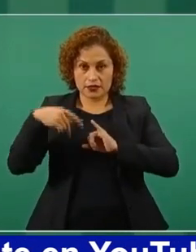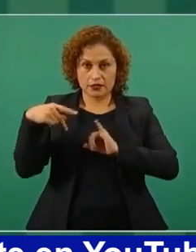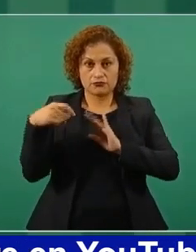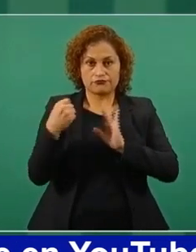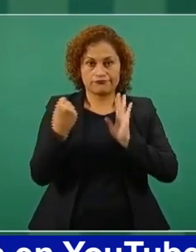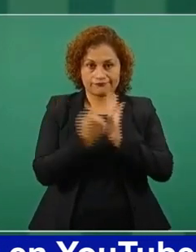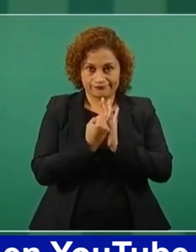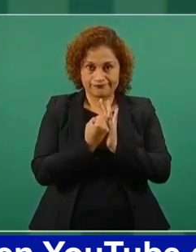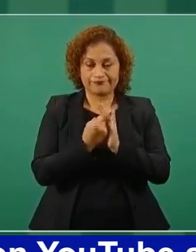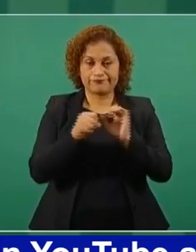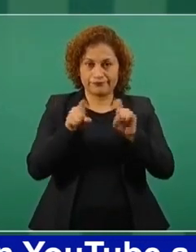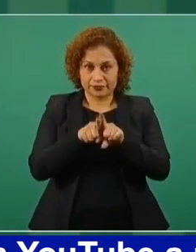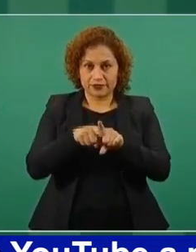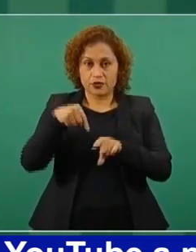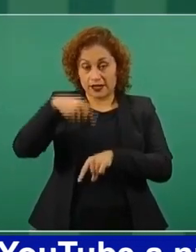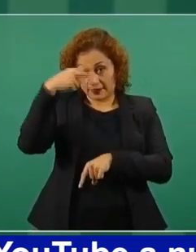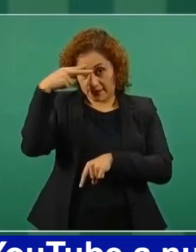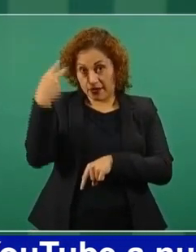pero